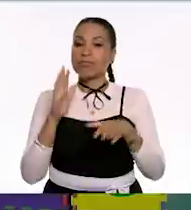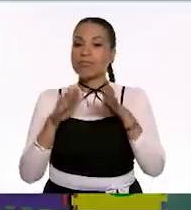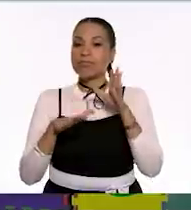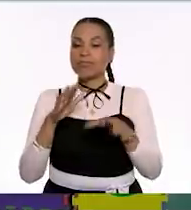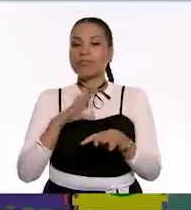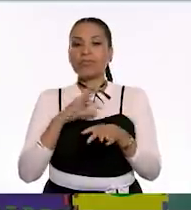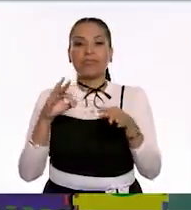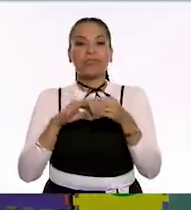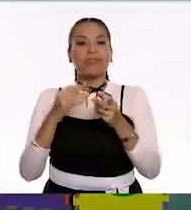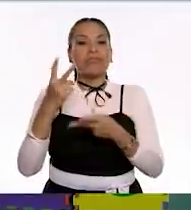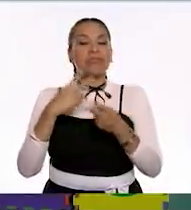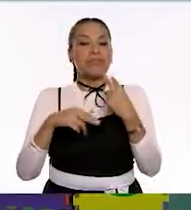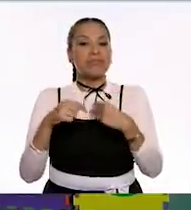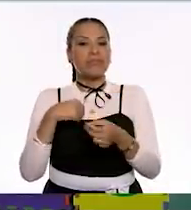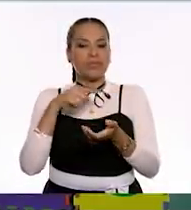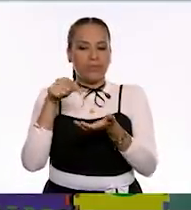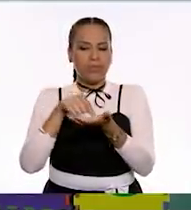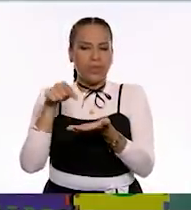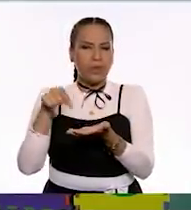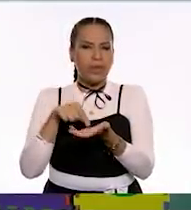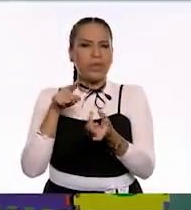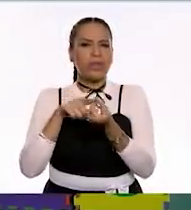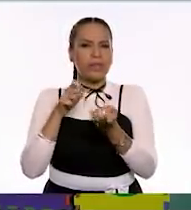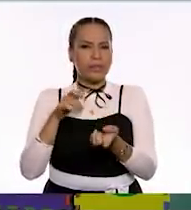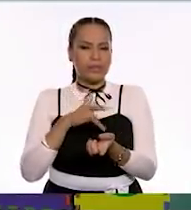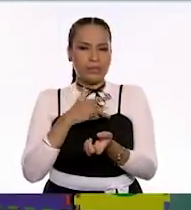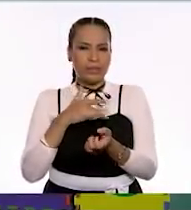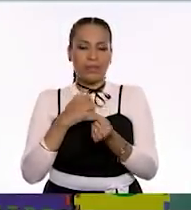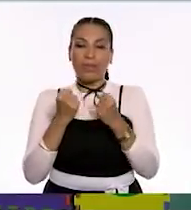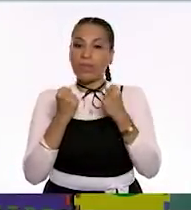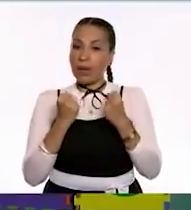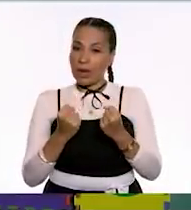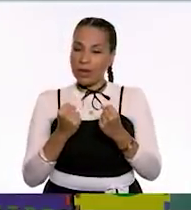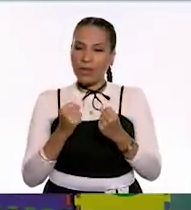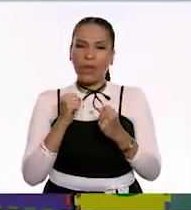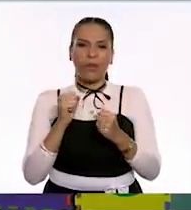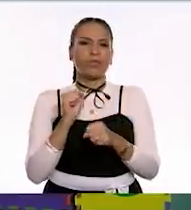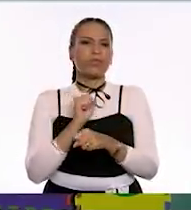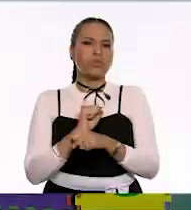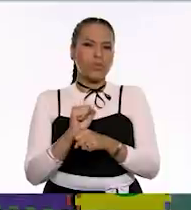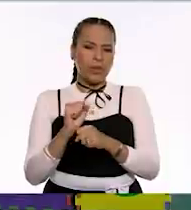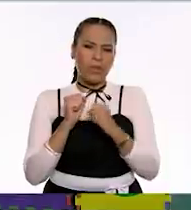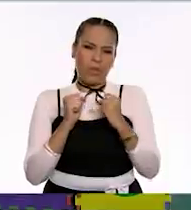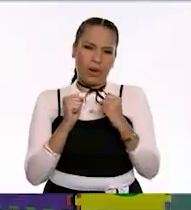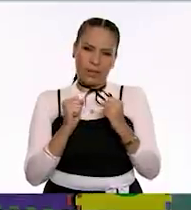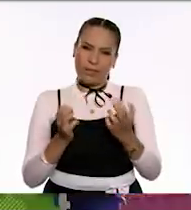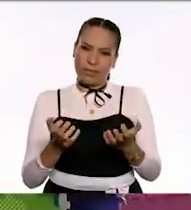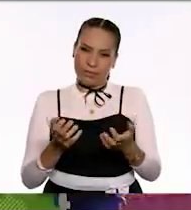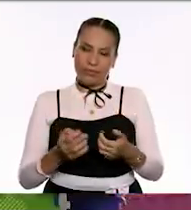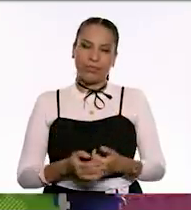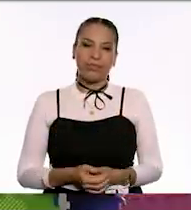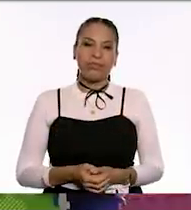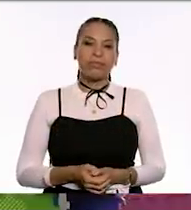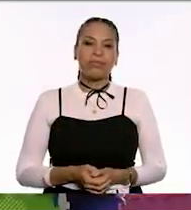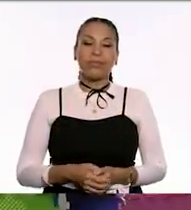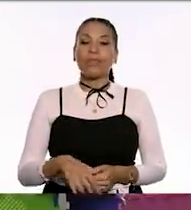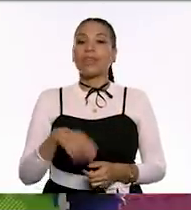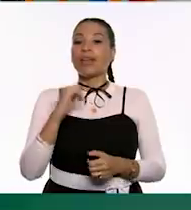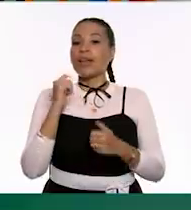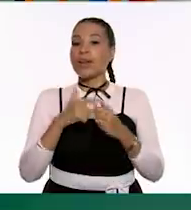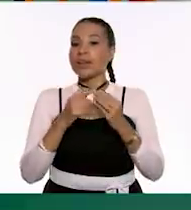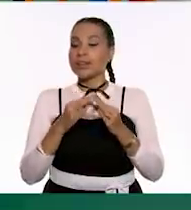la secuencia de donde yo esté ubicado para identificarlo si es suave o si es fuerte. ¿Sí? Eso es muy